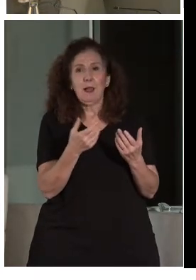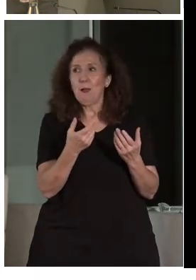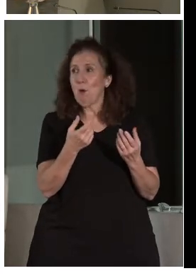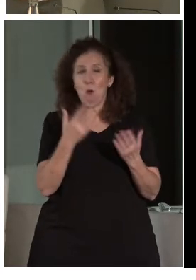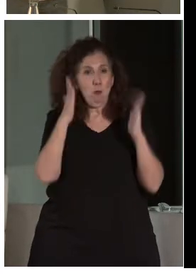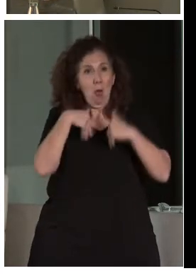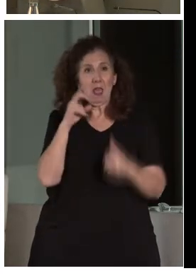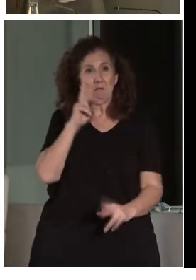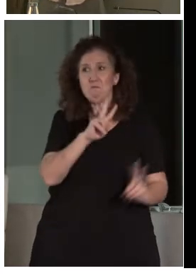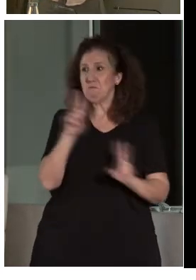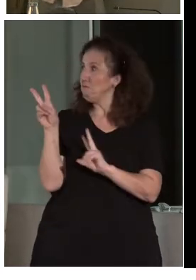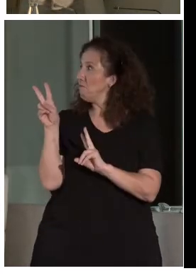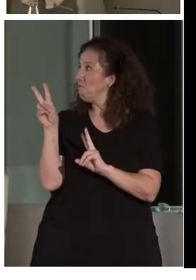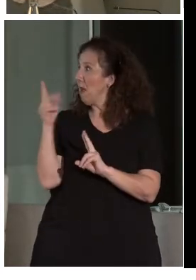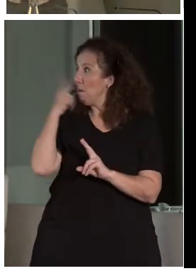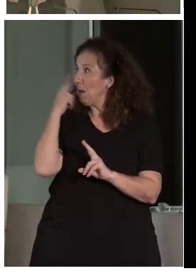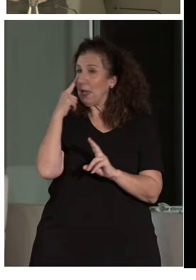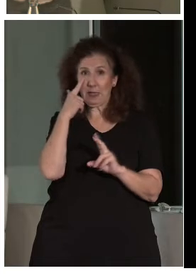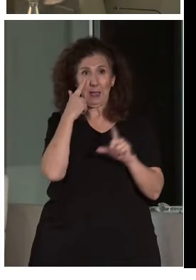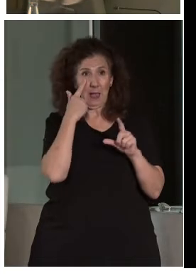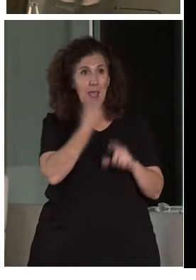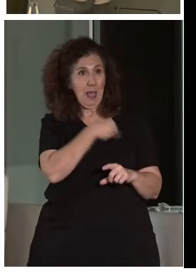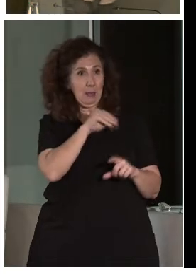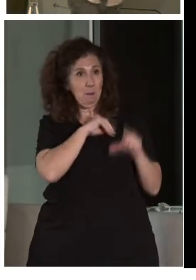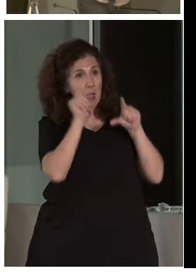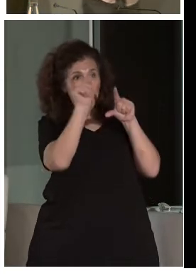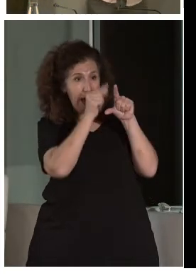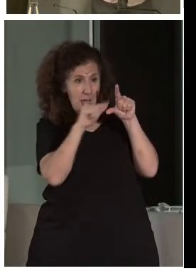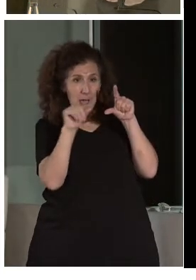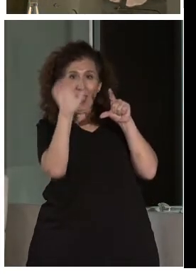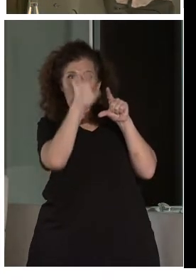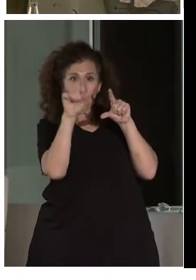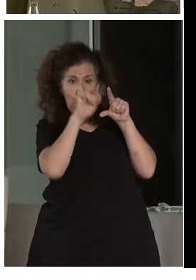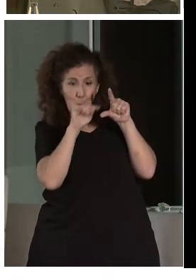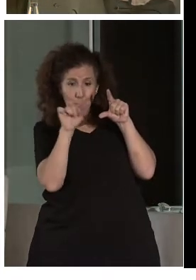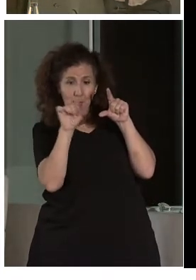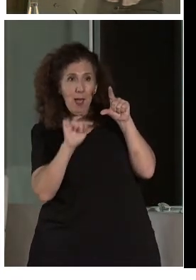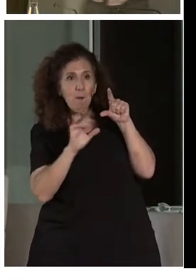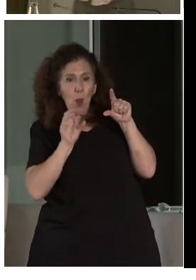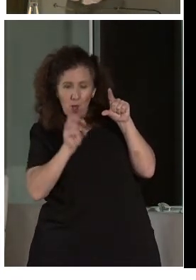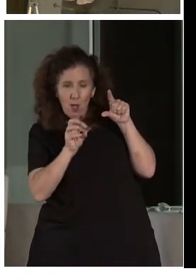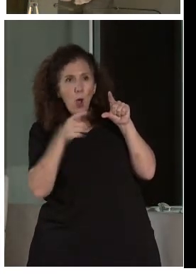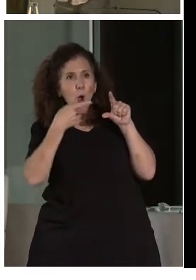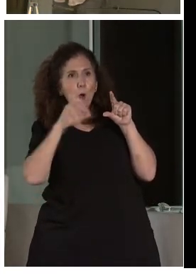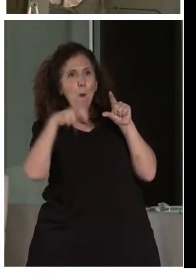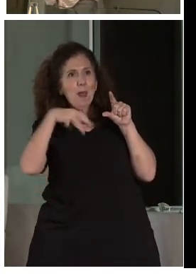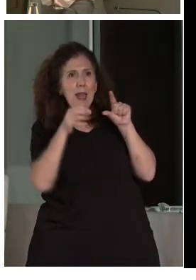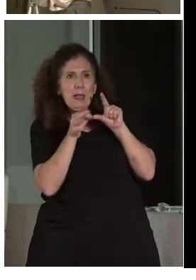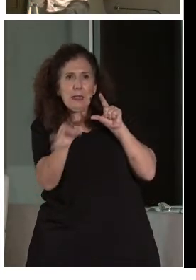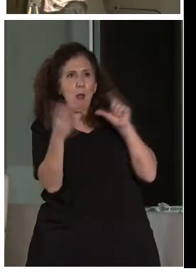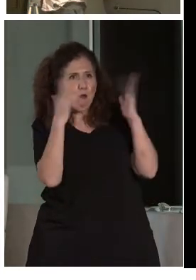no aparece. No aparece. Ahí abajo no aparece. O sea, no estamos ni en los euros, ¿no? Pero